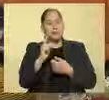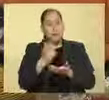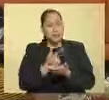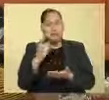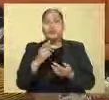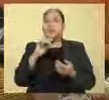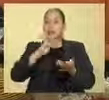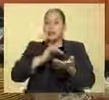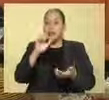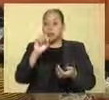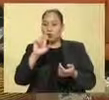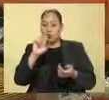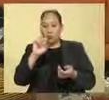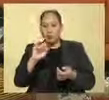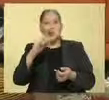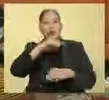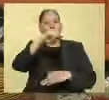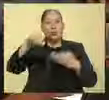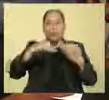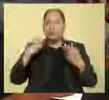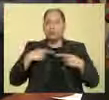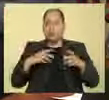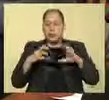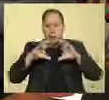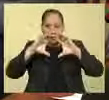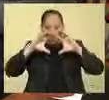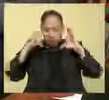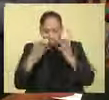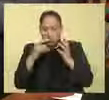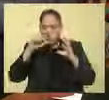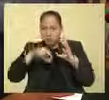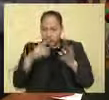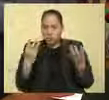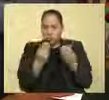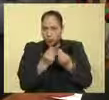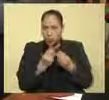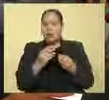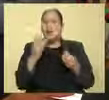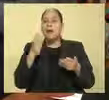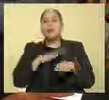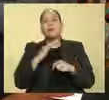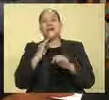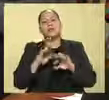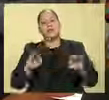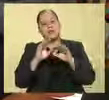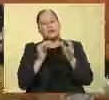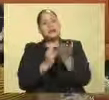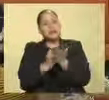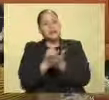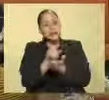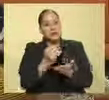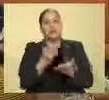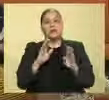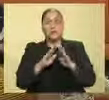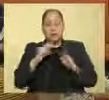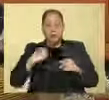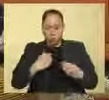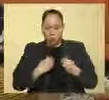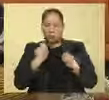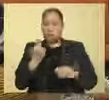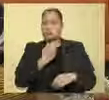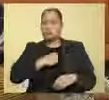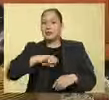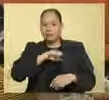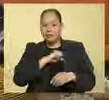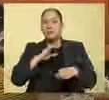Muchas gracias, Susi, por y estar con nosotros. Y todos formamos parte de eso. Exactamente, yo creo que lo importante es la decisión, claro. El momento de decidir vivir saludablemente. Gracias, por